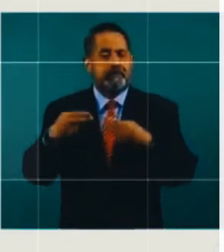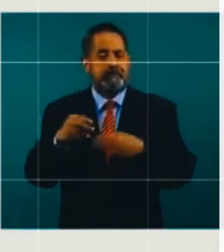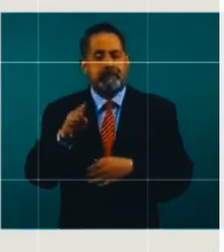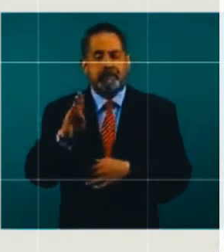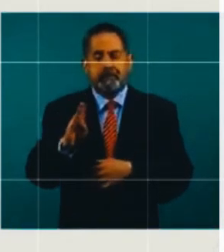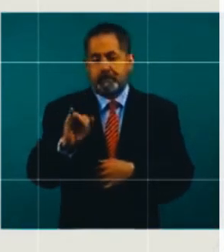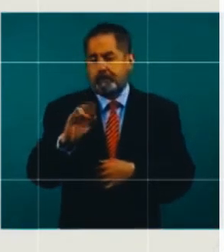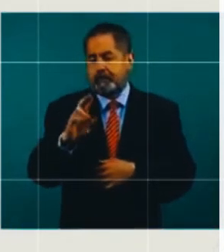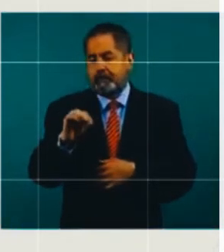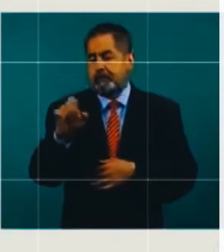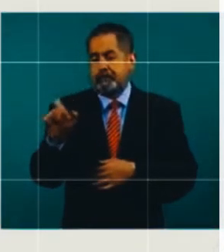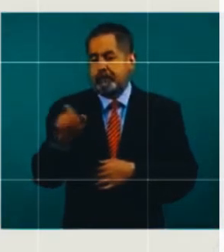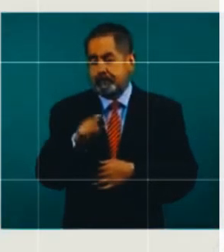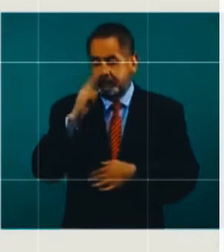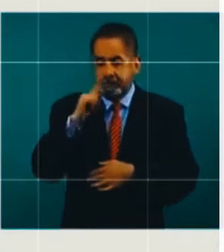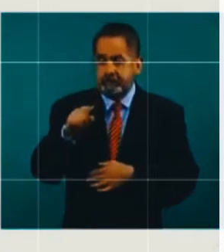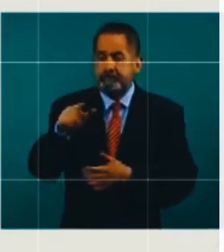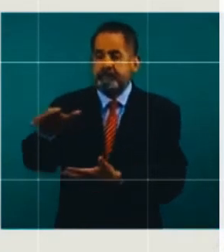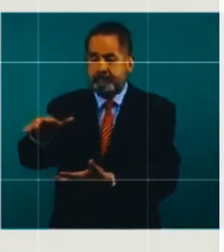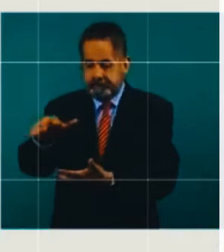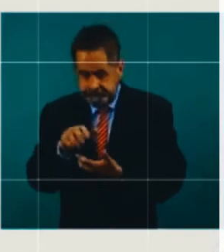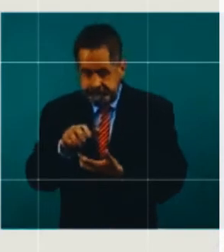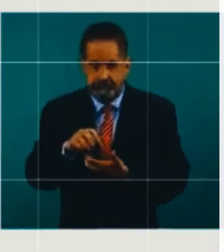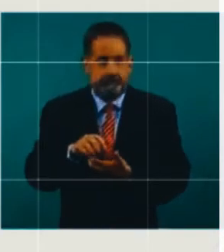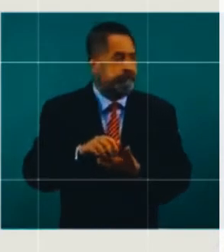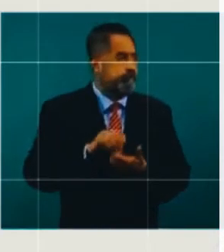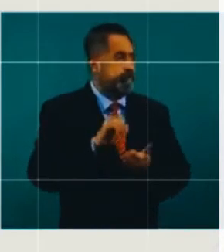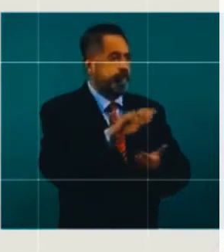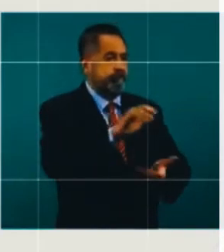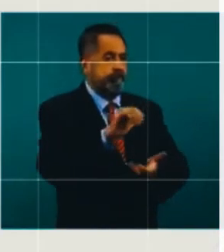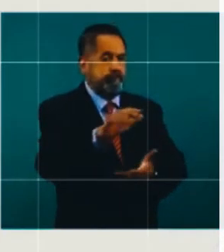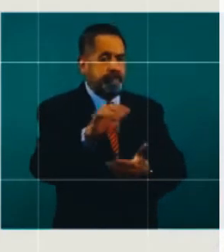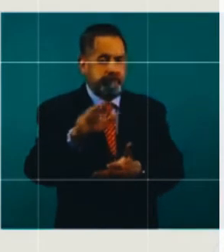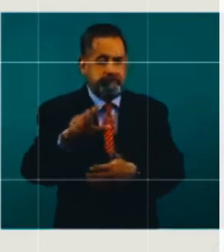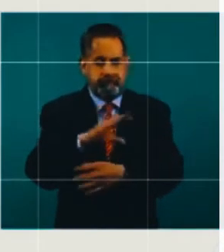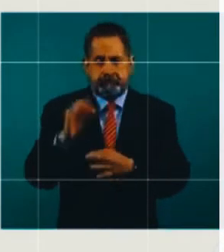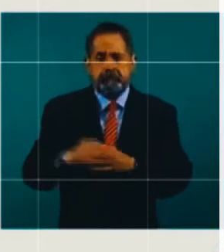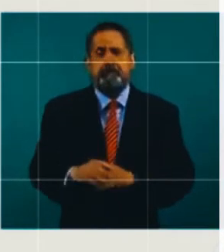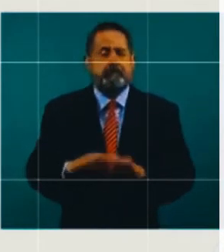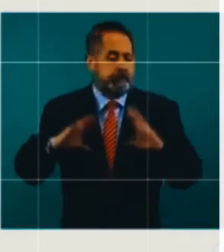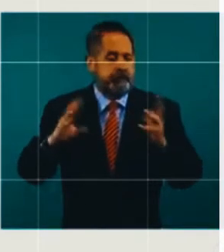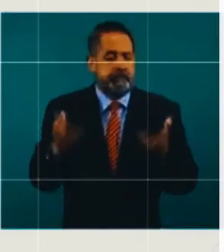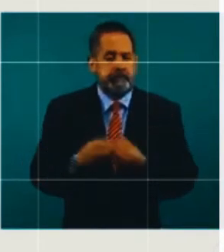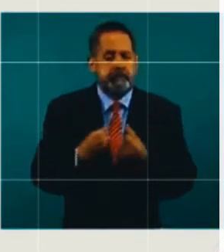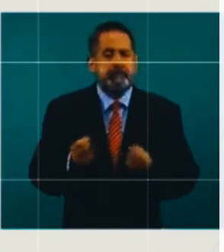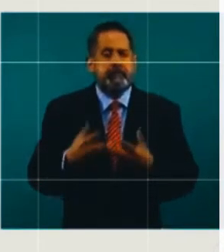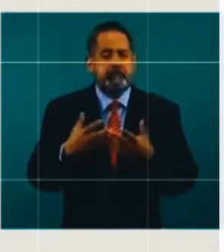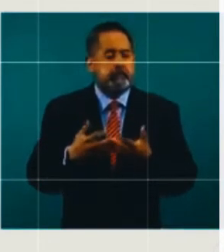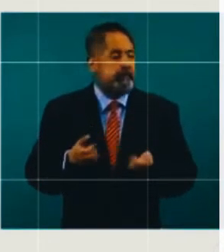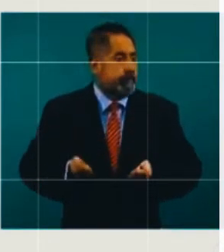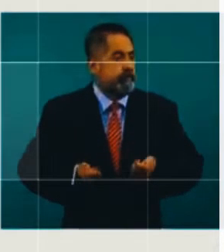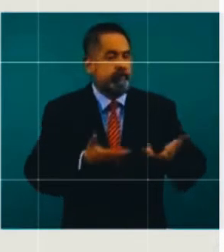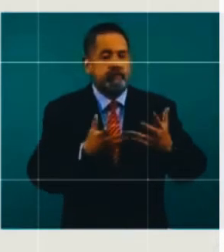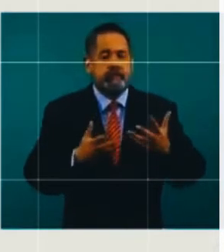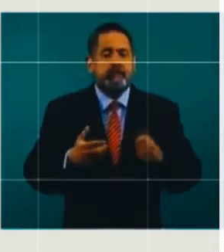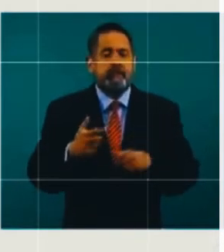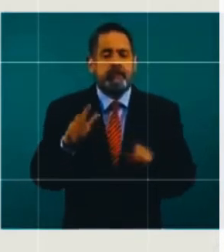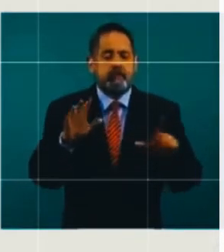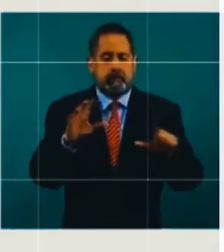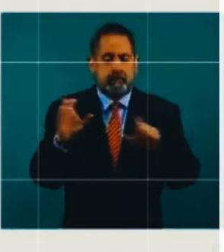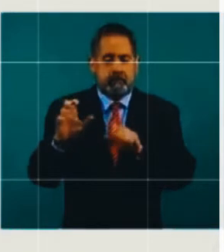para recoger sus 67.800 dosis. En total, por tierra se distribuyeron